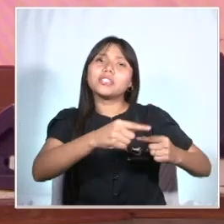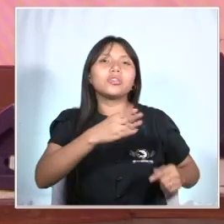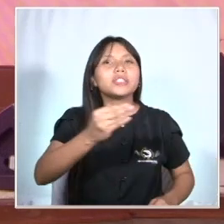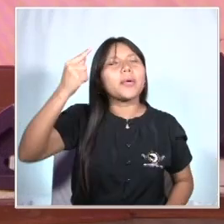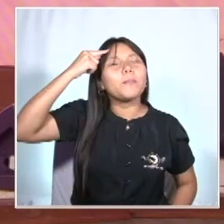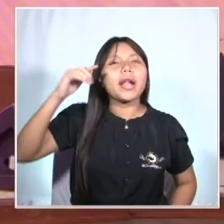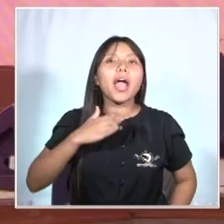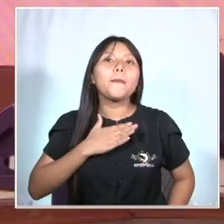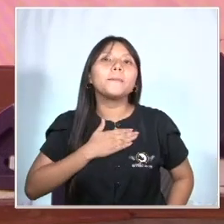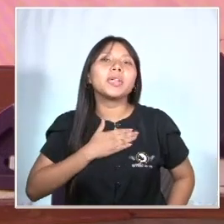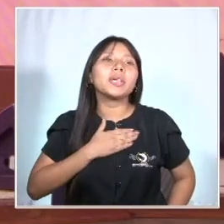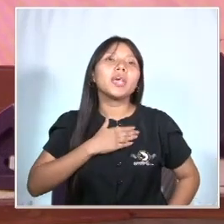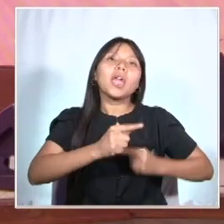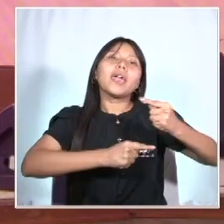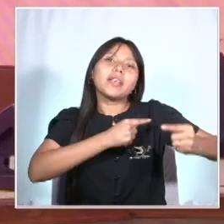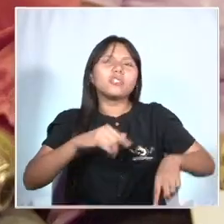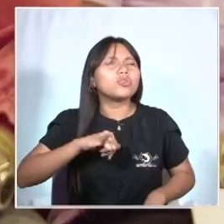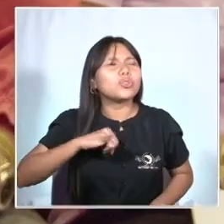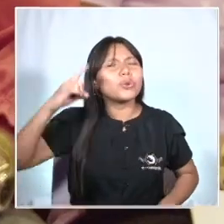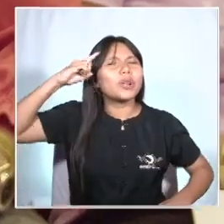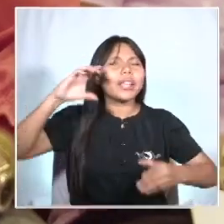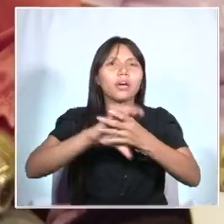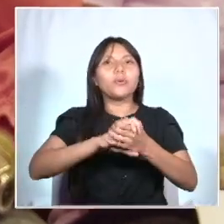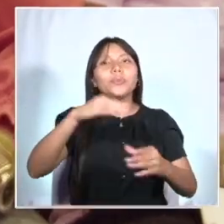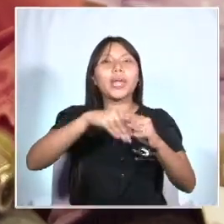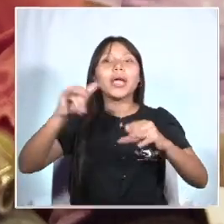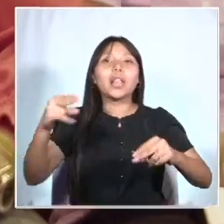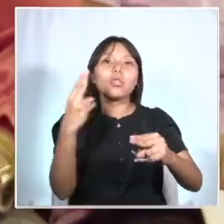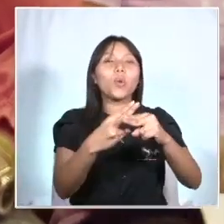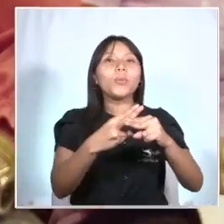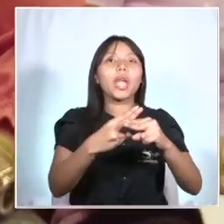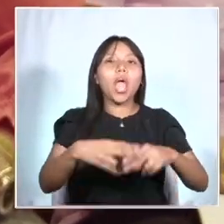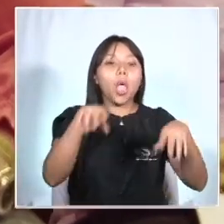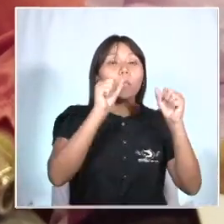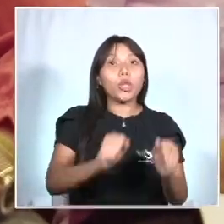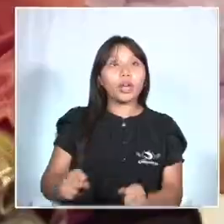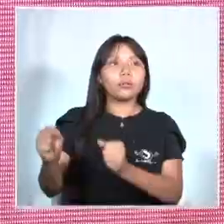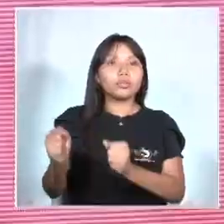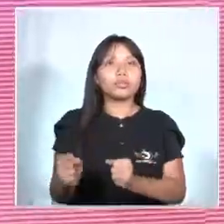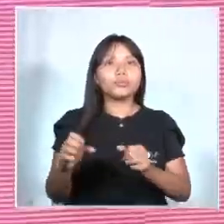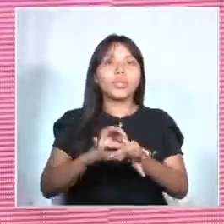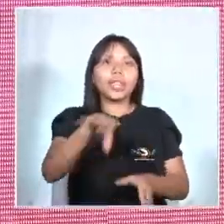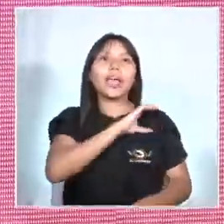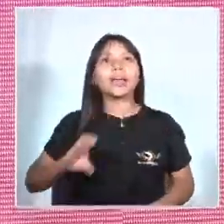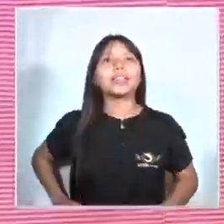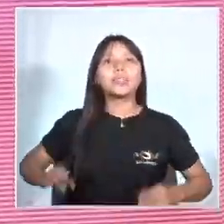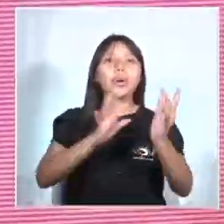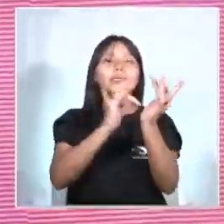mi legado. Yo lo creo en el nombre poderoso de Cristo